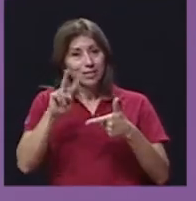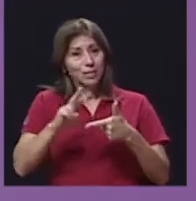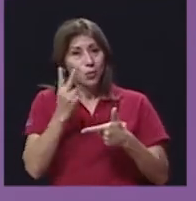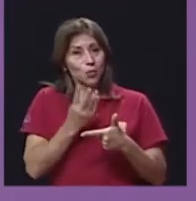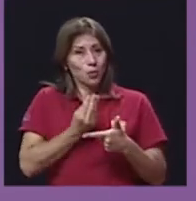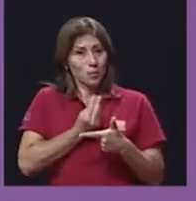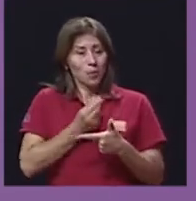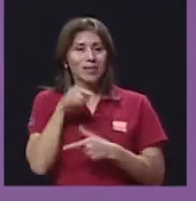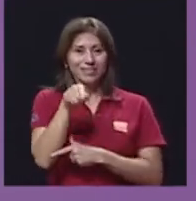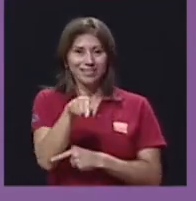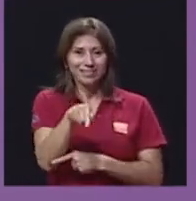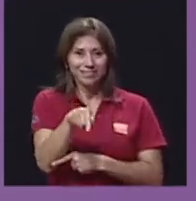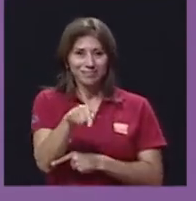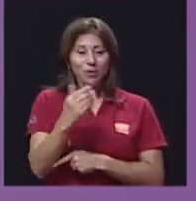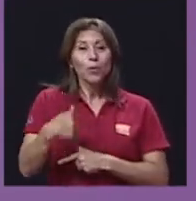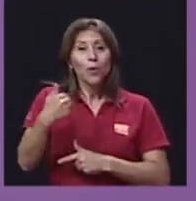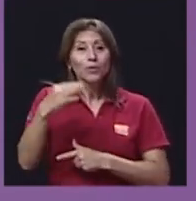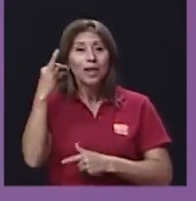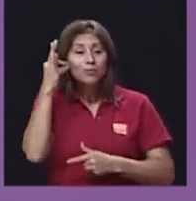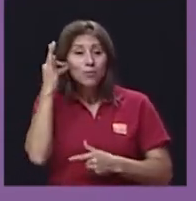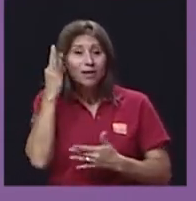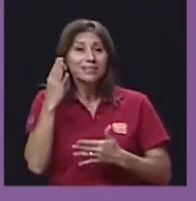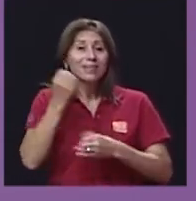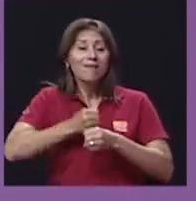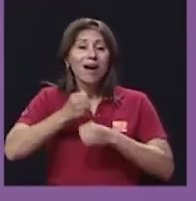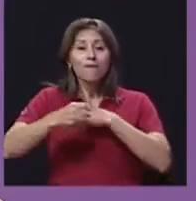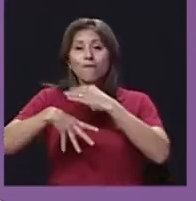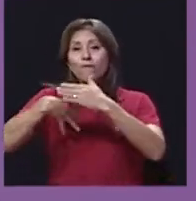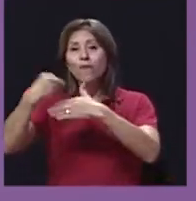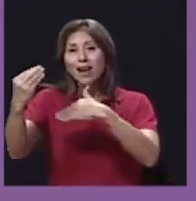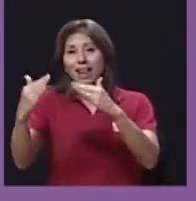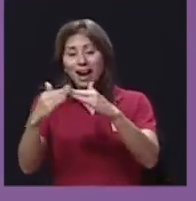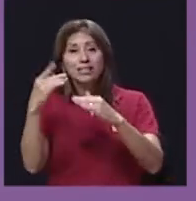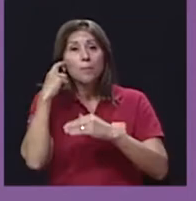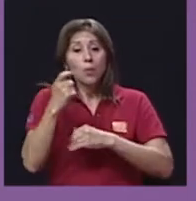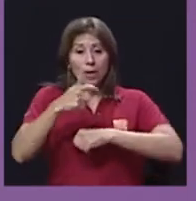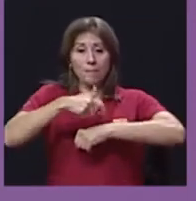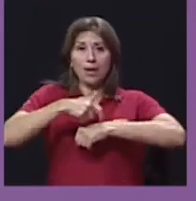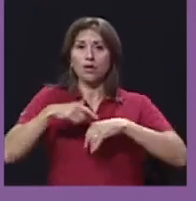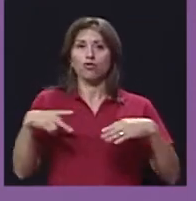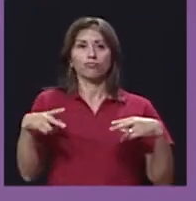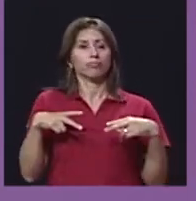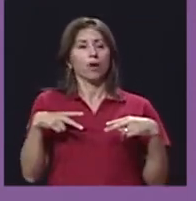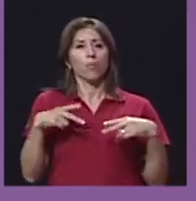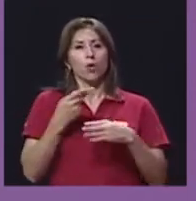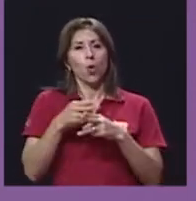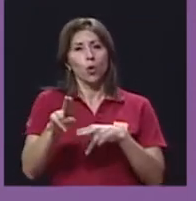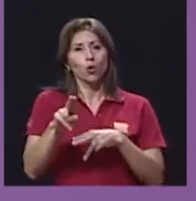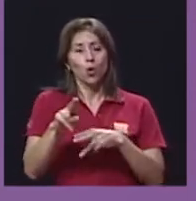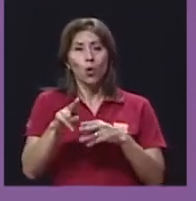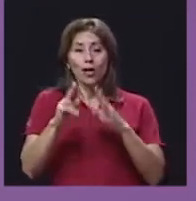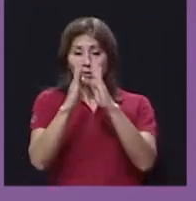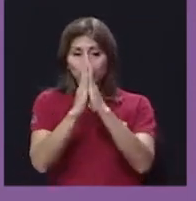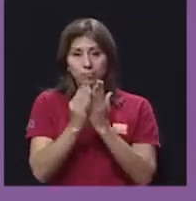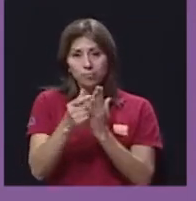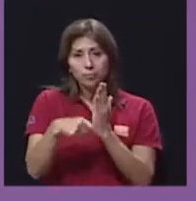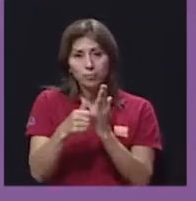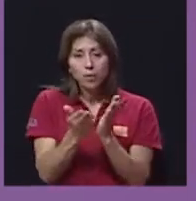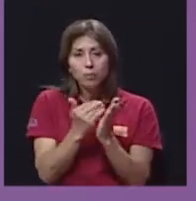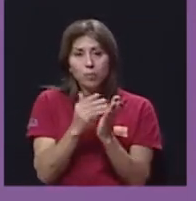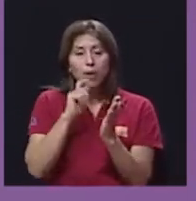porque el período muy corto realmente porque el código de trabajo lo que establece son tres meses de la